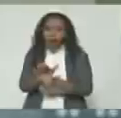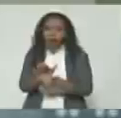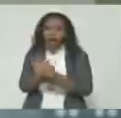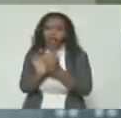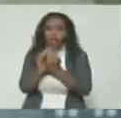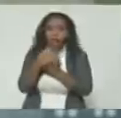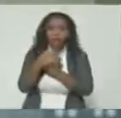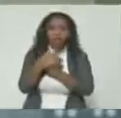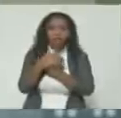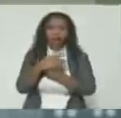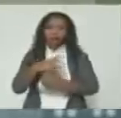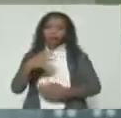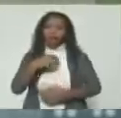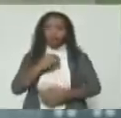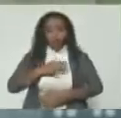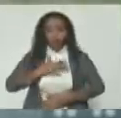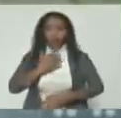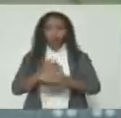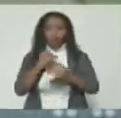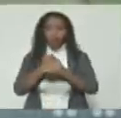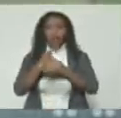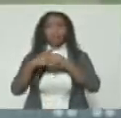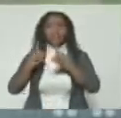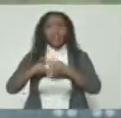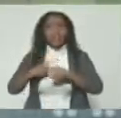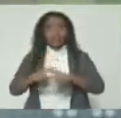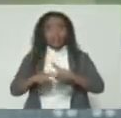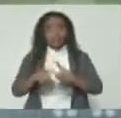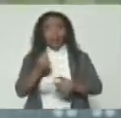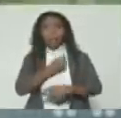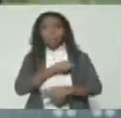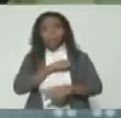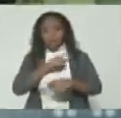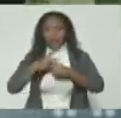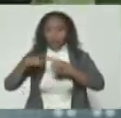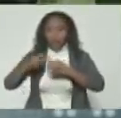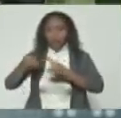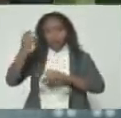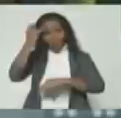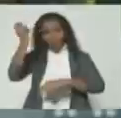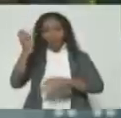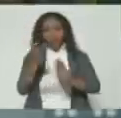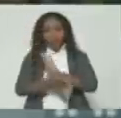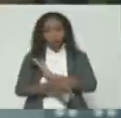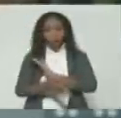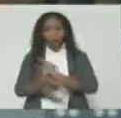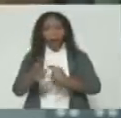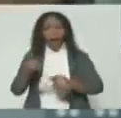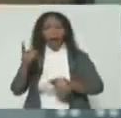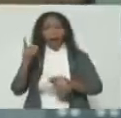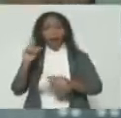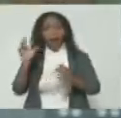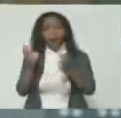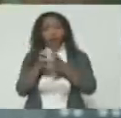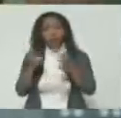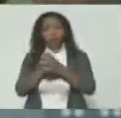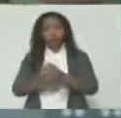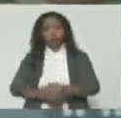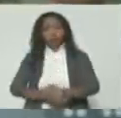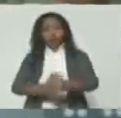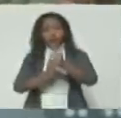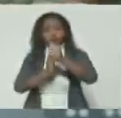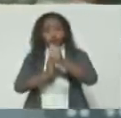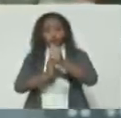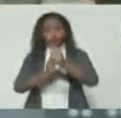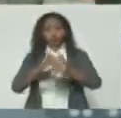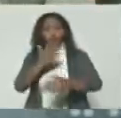Puede ser que tengamos muchas diferencias con el gobierno de España, que las tenemos, y con la élite que dirige España, con